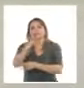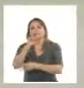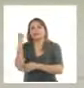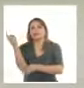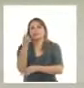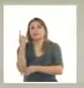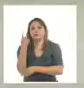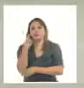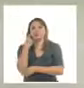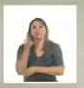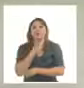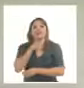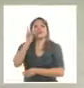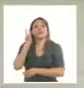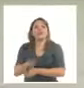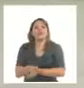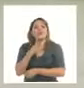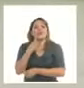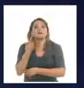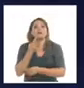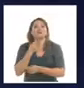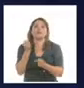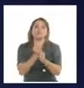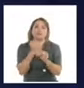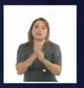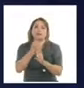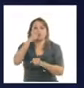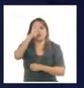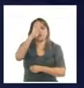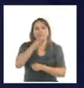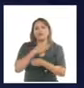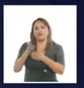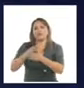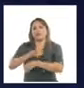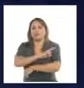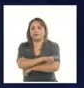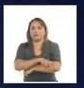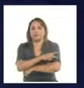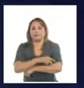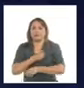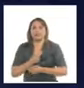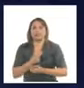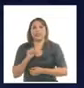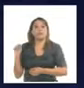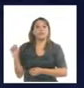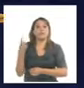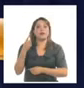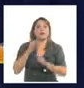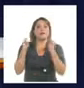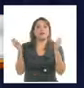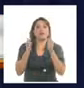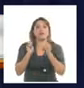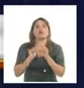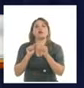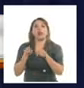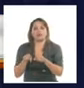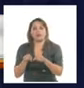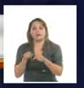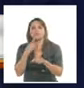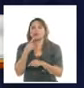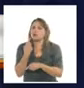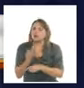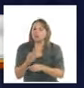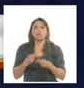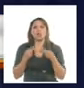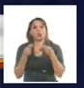sus funciones en Cuba y otras naciones. Es la primera vez que estamos en este festival, pero para mí ha sido un honor, para la compañía ha sido un